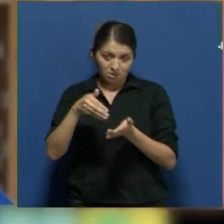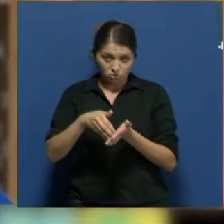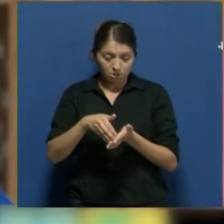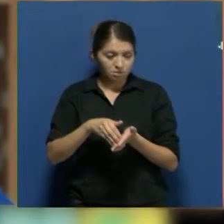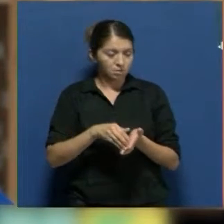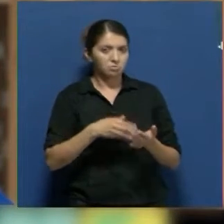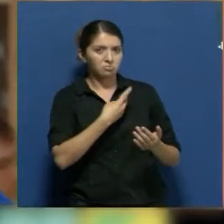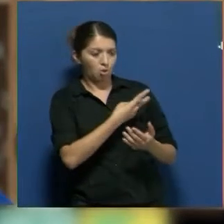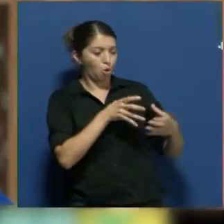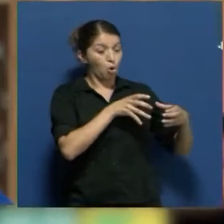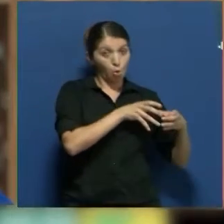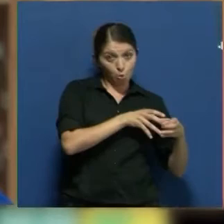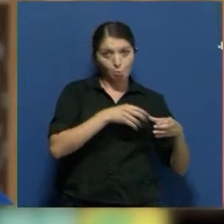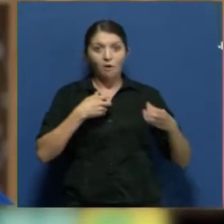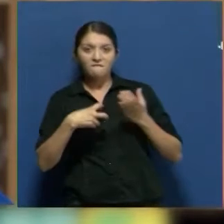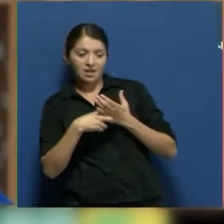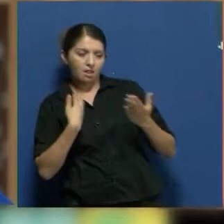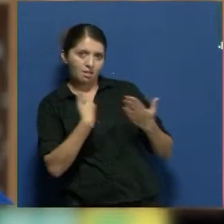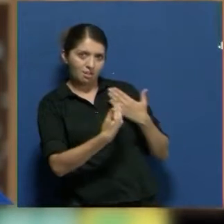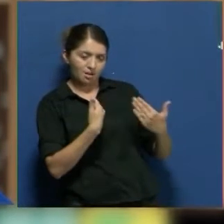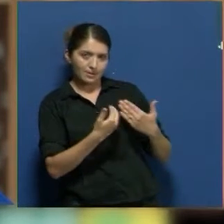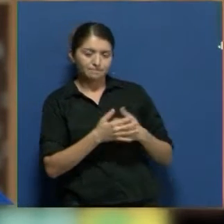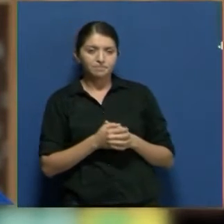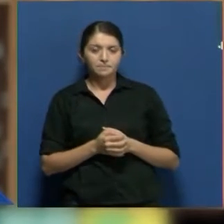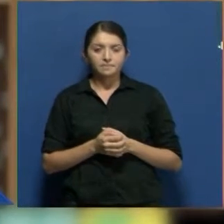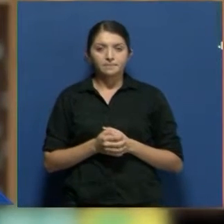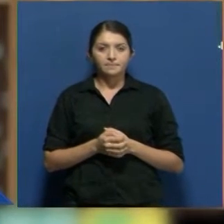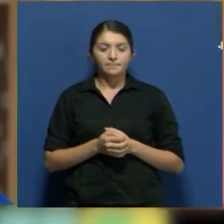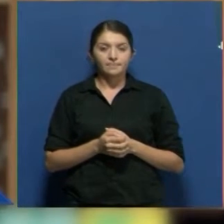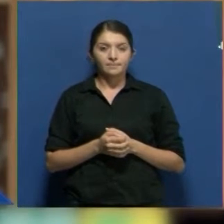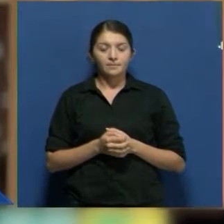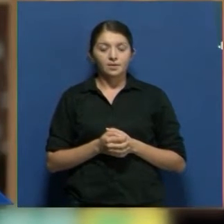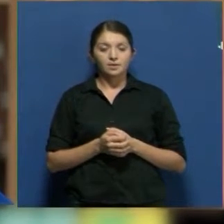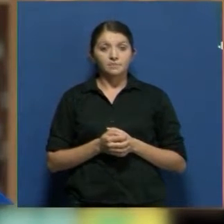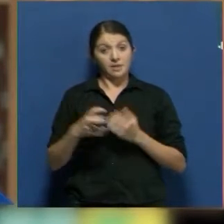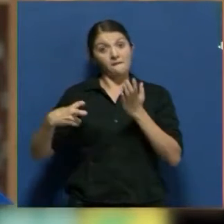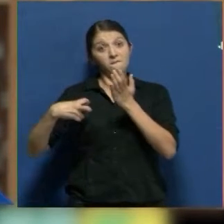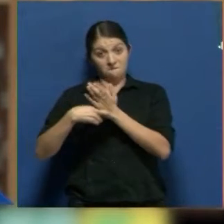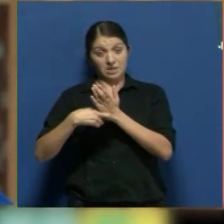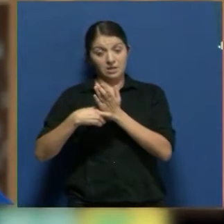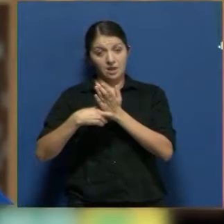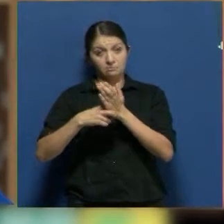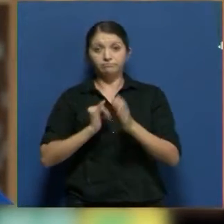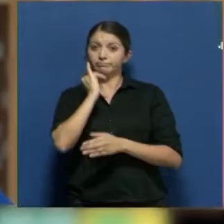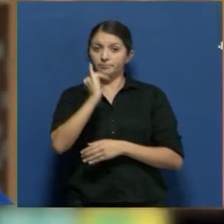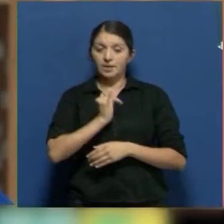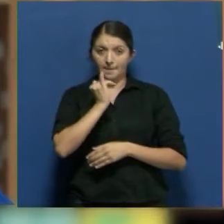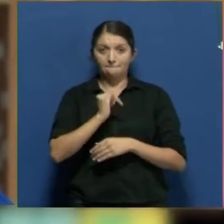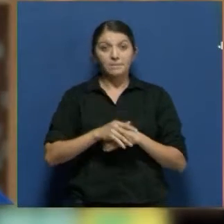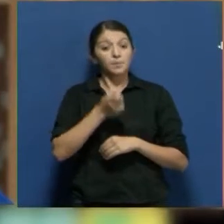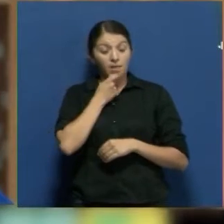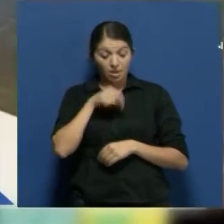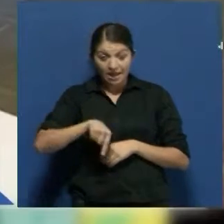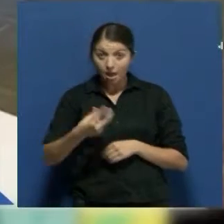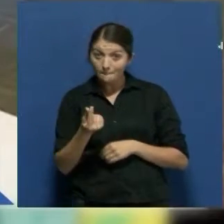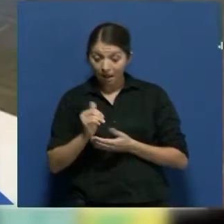está queriendo, ¿por qué es esta pregunta? Y vamos a aclarar también este punto. Lo que sostiene la fiscal es: a ver, si este dinero, en